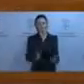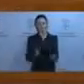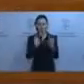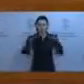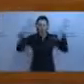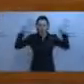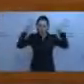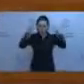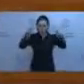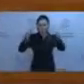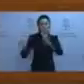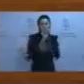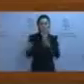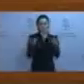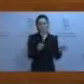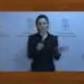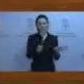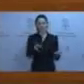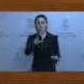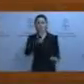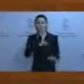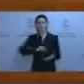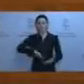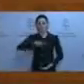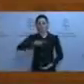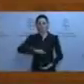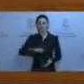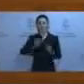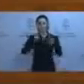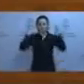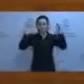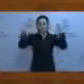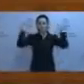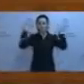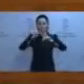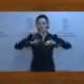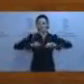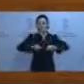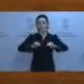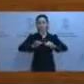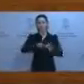dedicación, preparación o mérito tiene que estar dedicado específicamente a